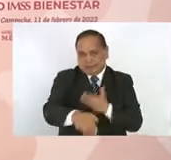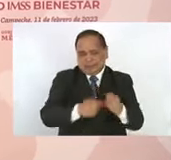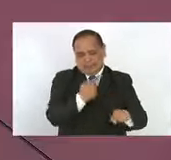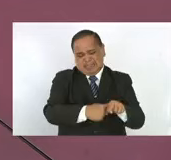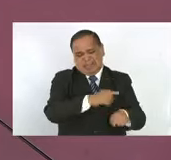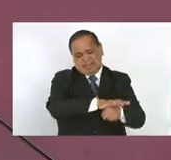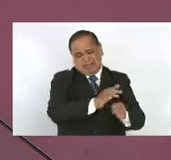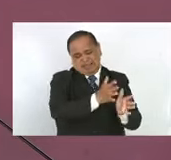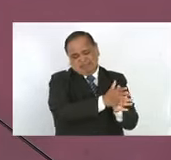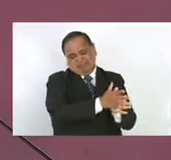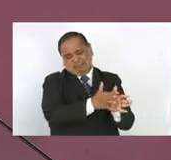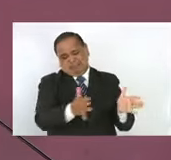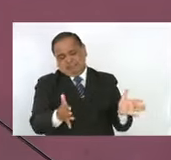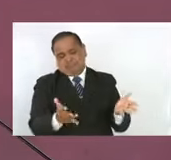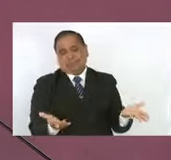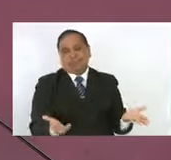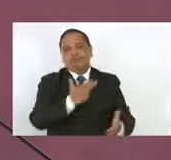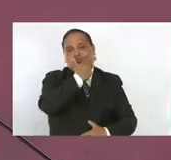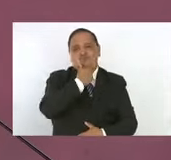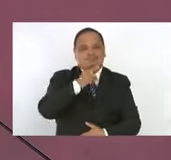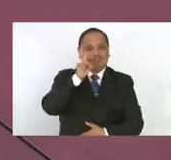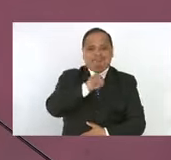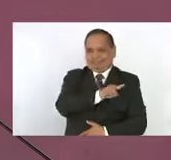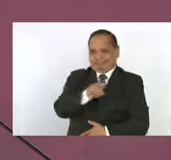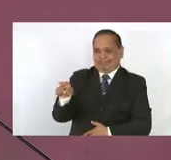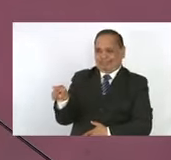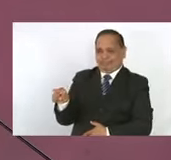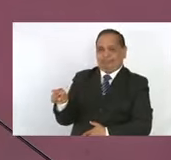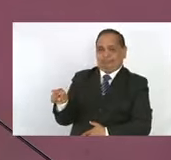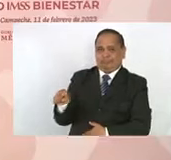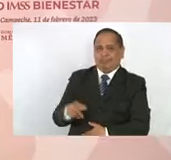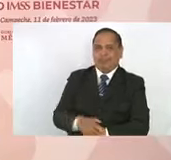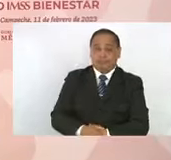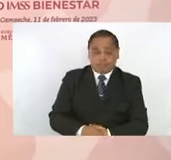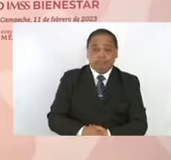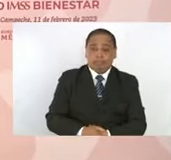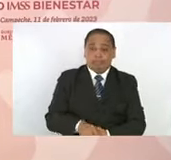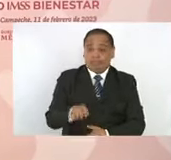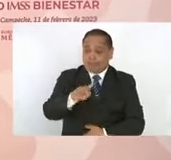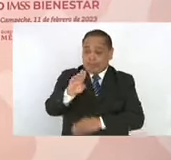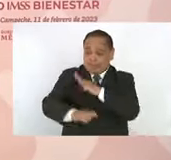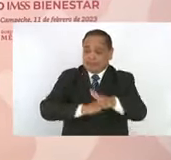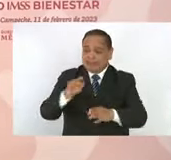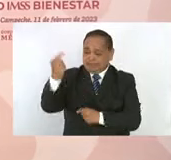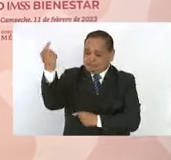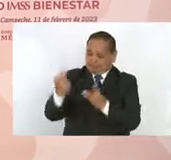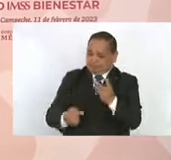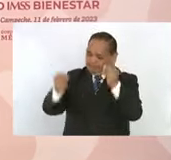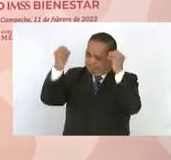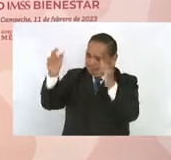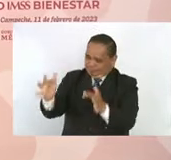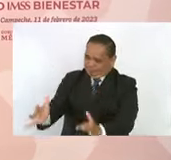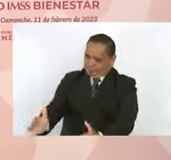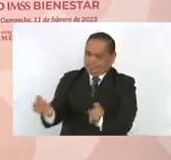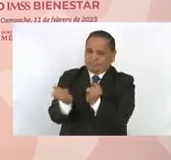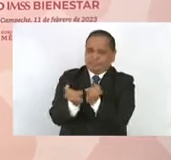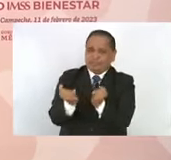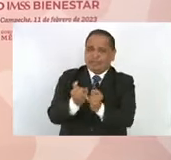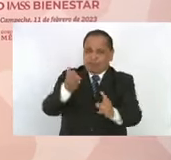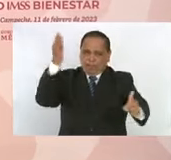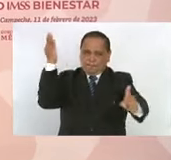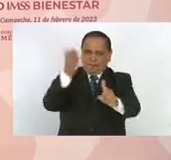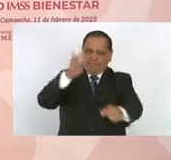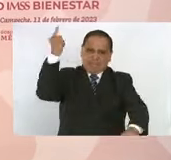pandemia. Compañeras y compañeros, les deseamos muchos éxitos en esta noble e inspiradora